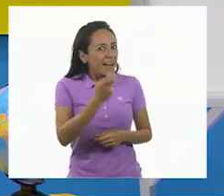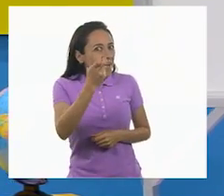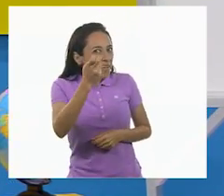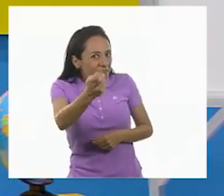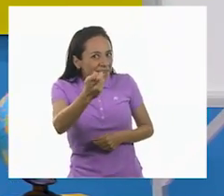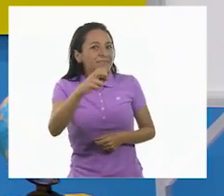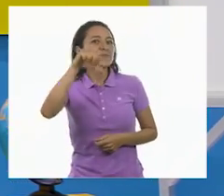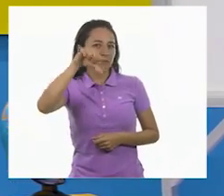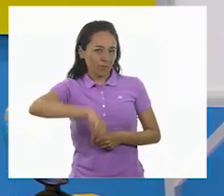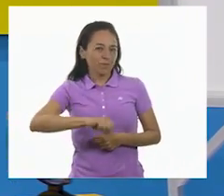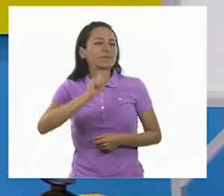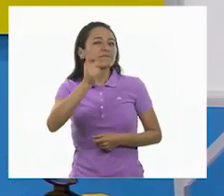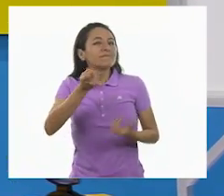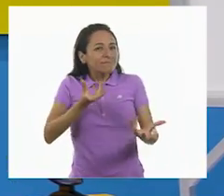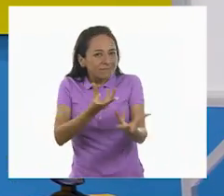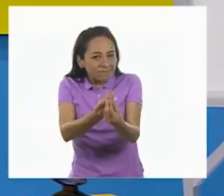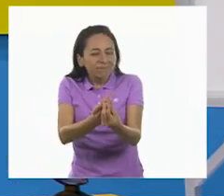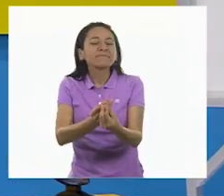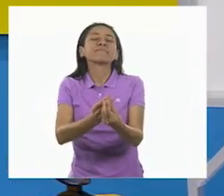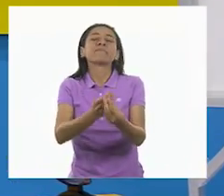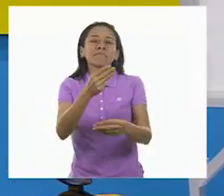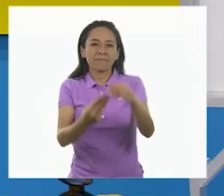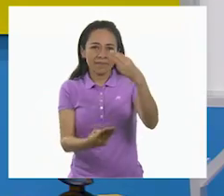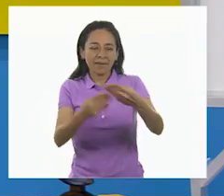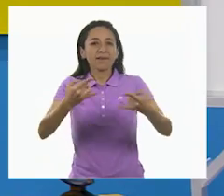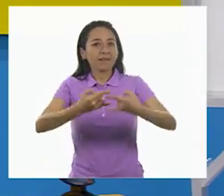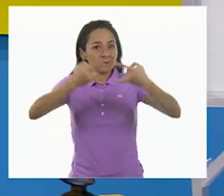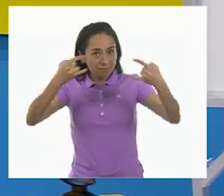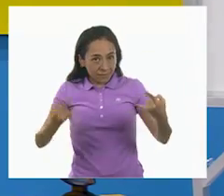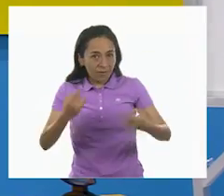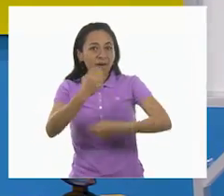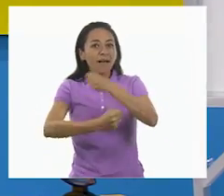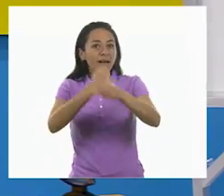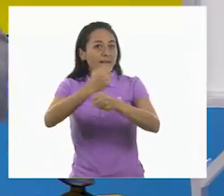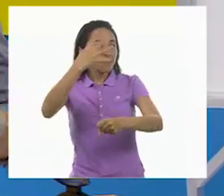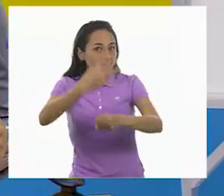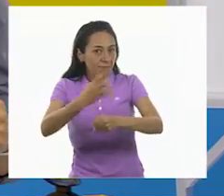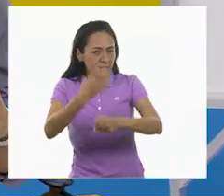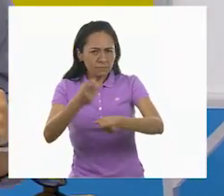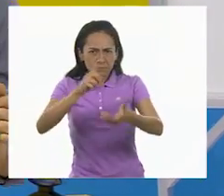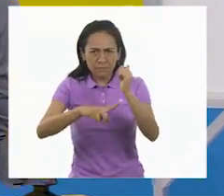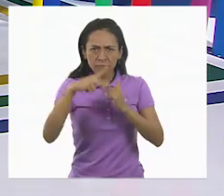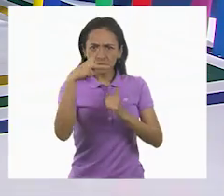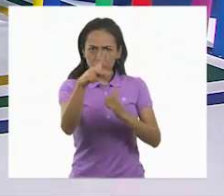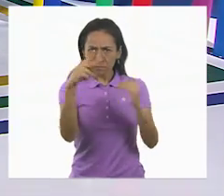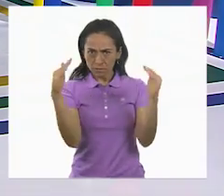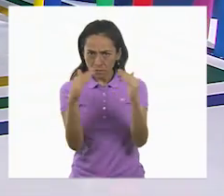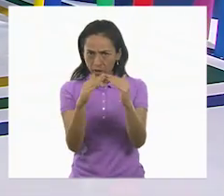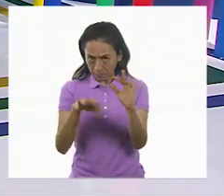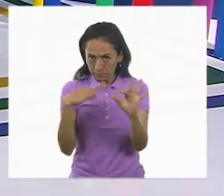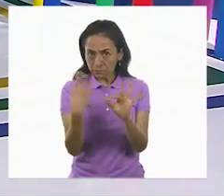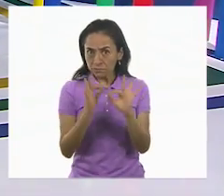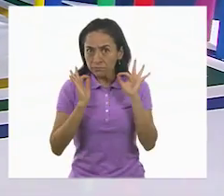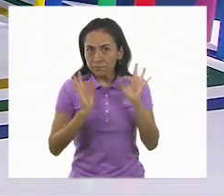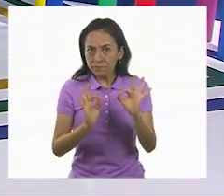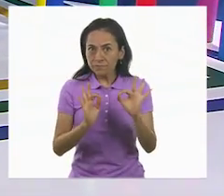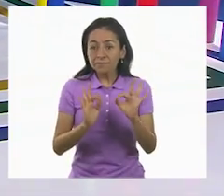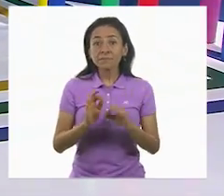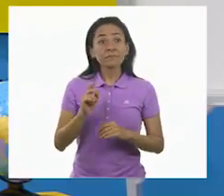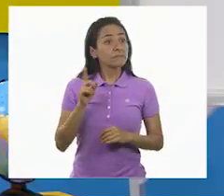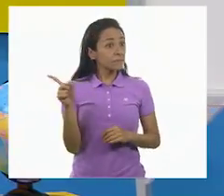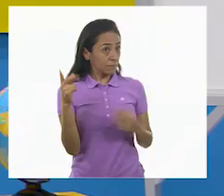en esta clase de historia de cuarto grado. ¿En casita estamos listos? Maestro, ¿estamos listos? Listísimos.